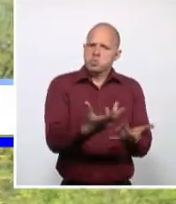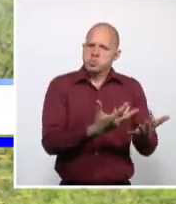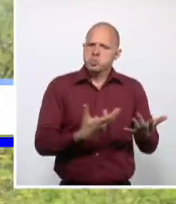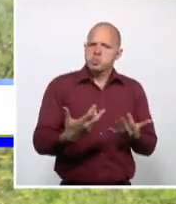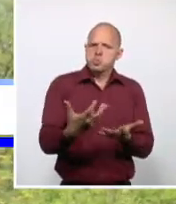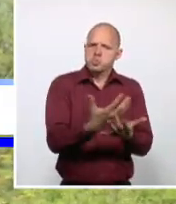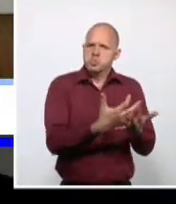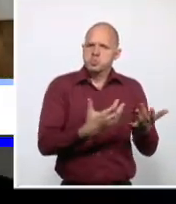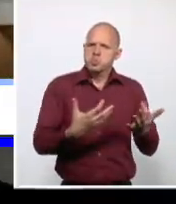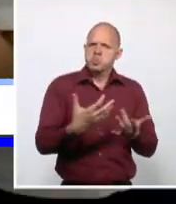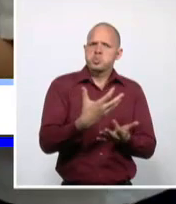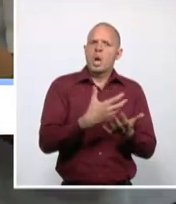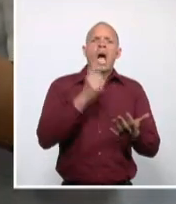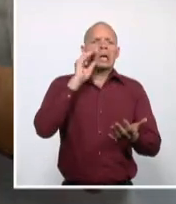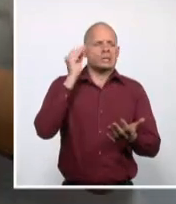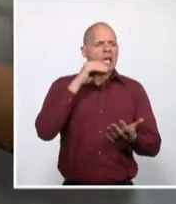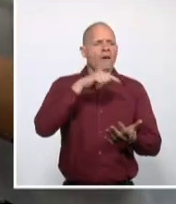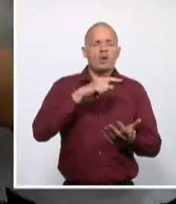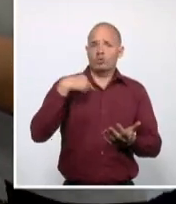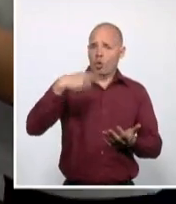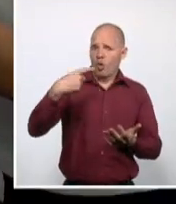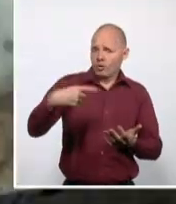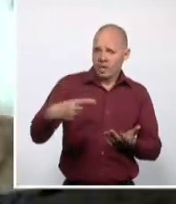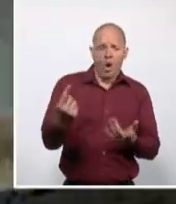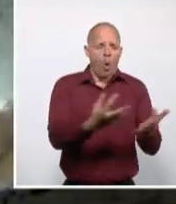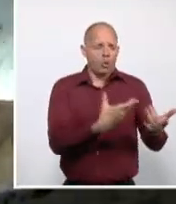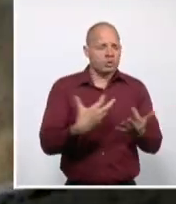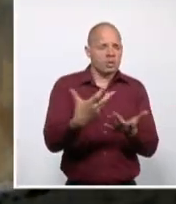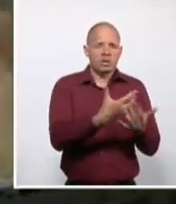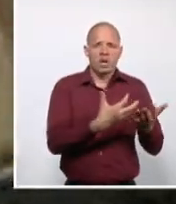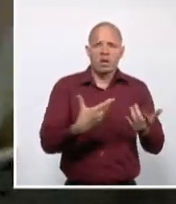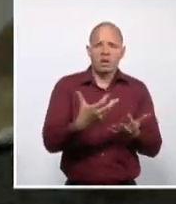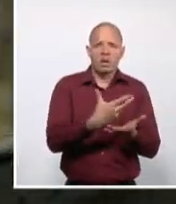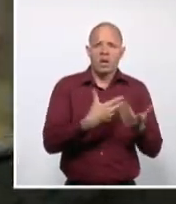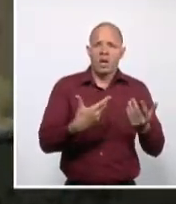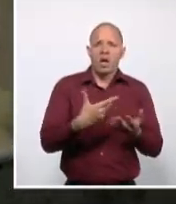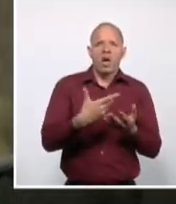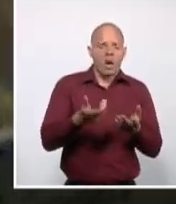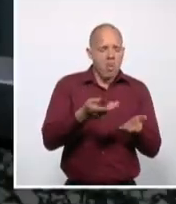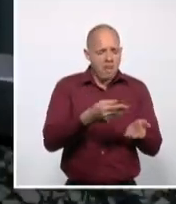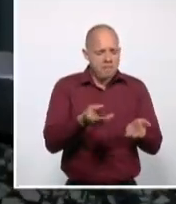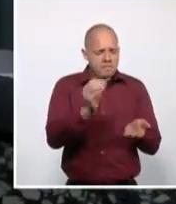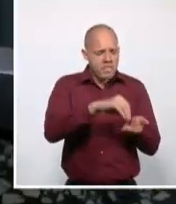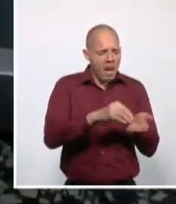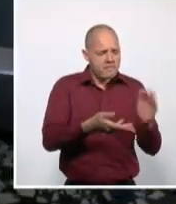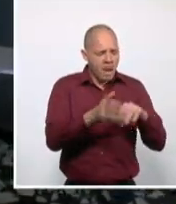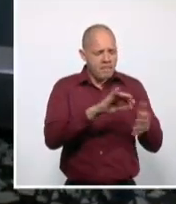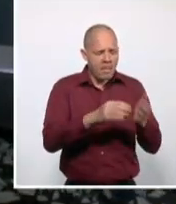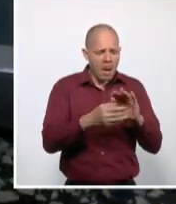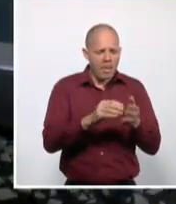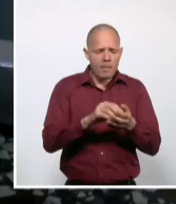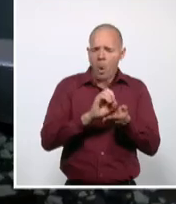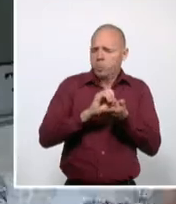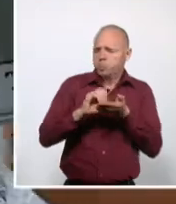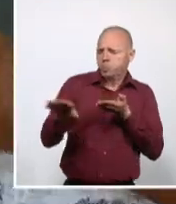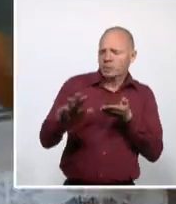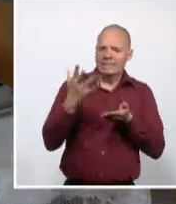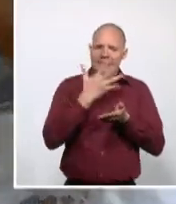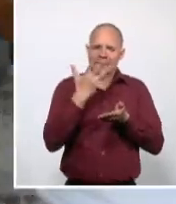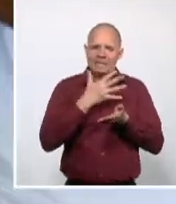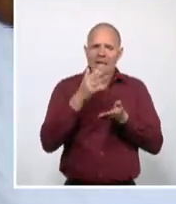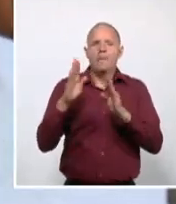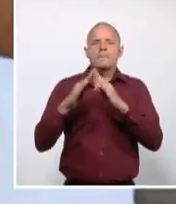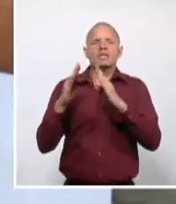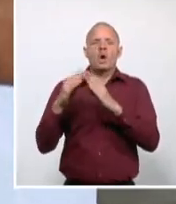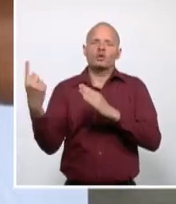reparto Cienfueguero de Junco Sur, una treintena de asistenciados reciben los alimentos básicos mediante 4 mensajeros, una vía